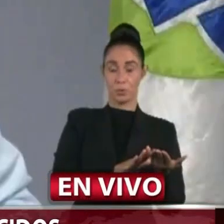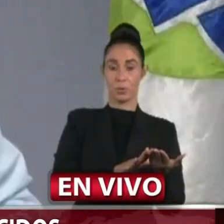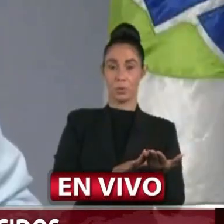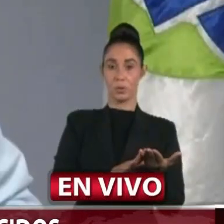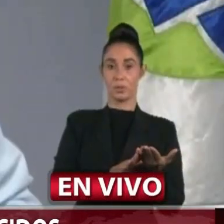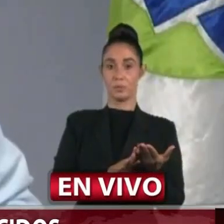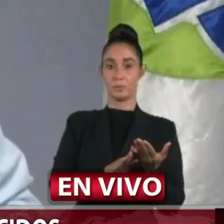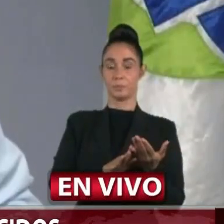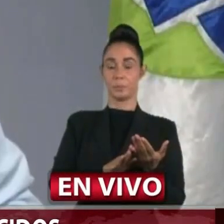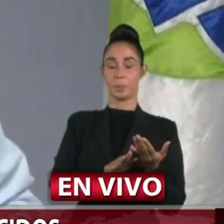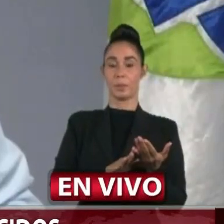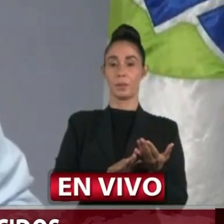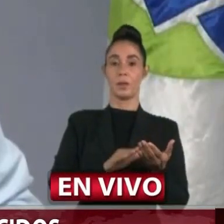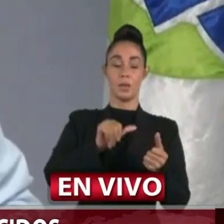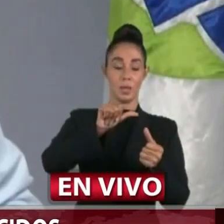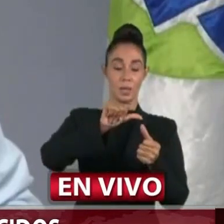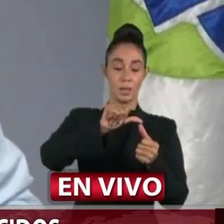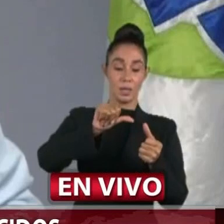3,